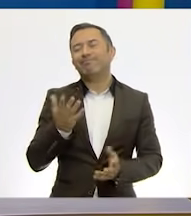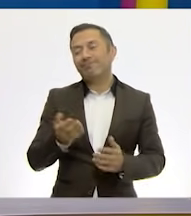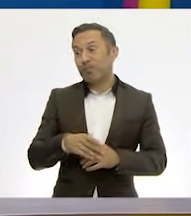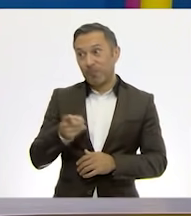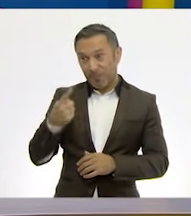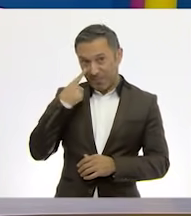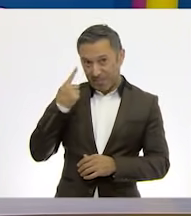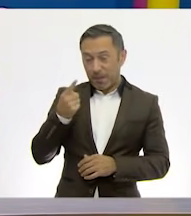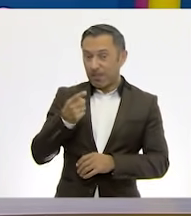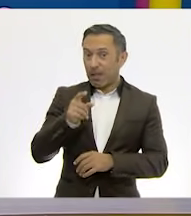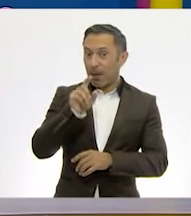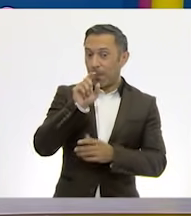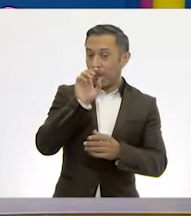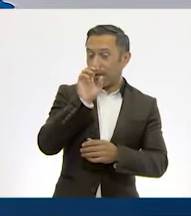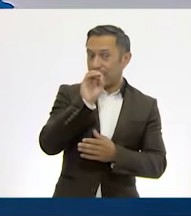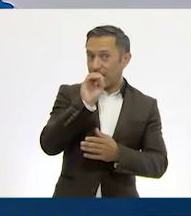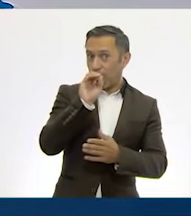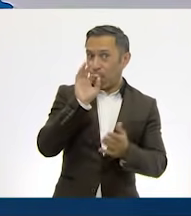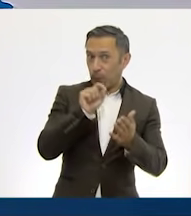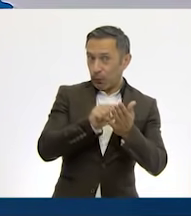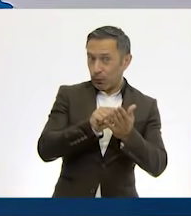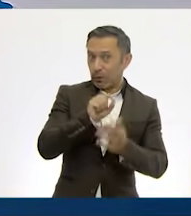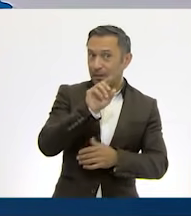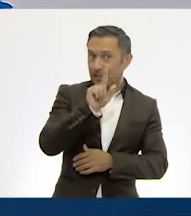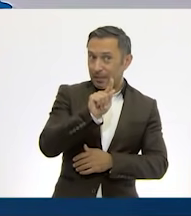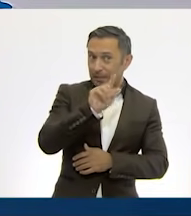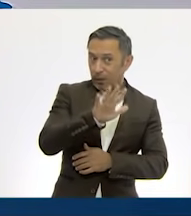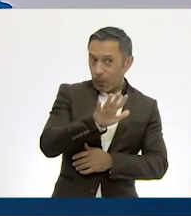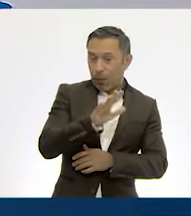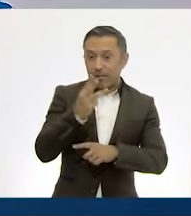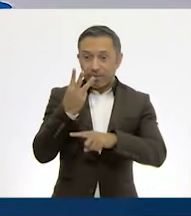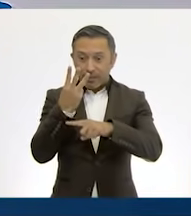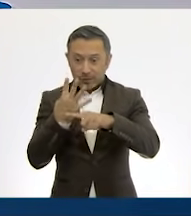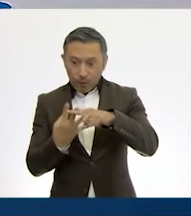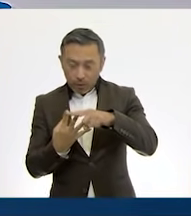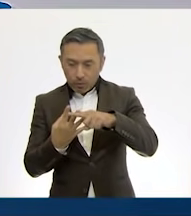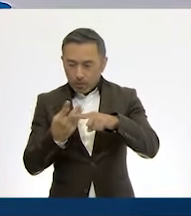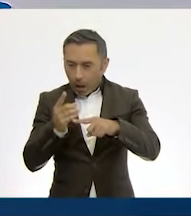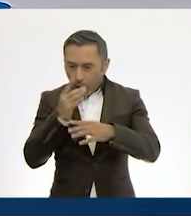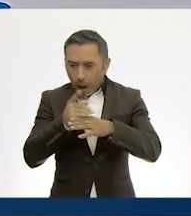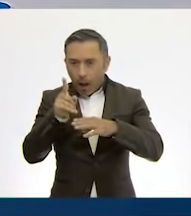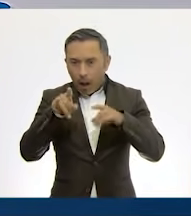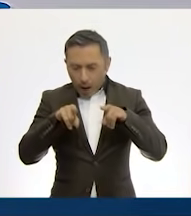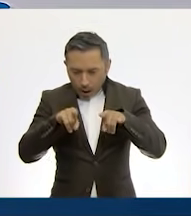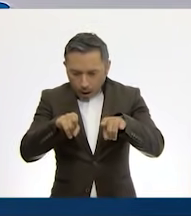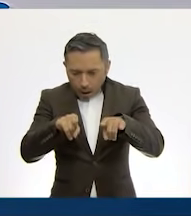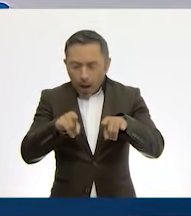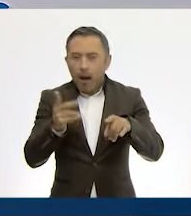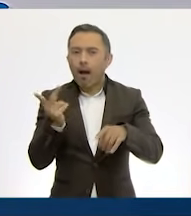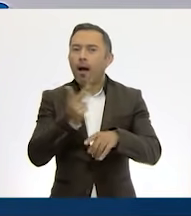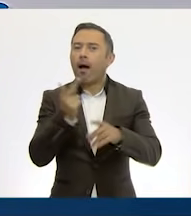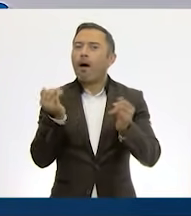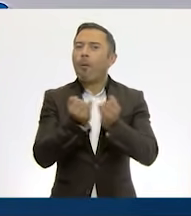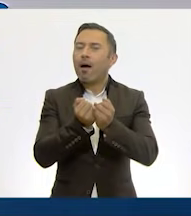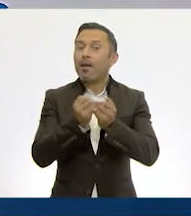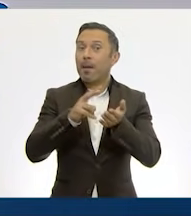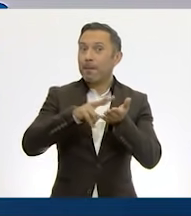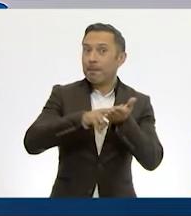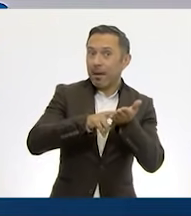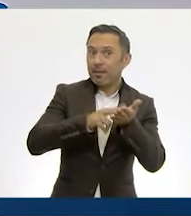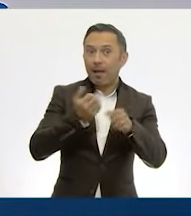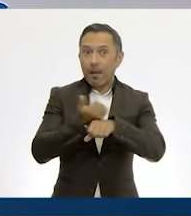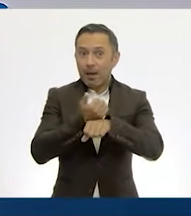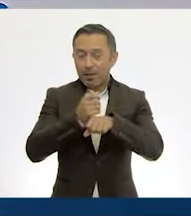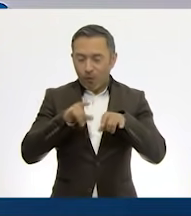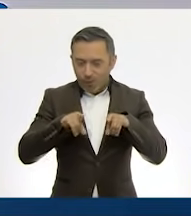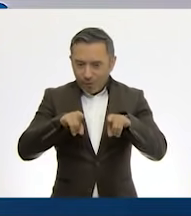setenta y cinco y tres cuartos es la misma distancia y pues que fue la que avanzaron tanto el coche verde como el coche amarillo. entonces, si